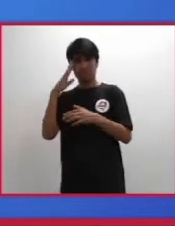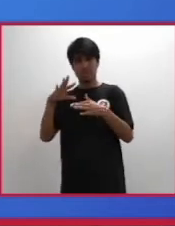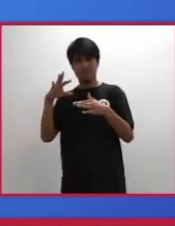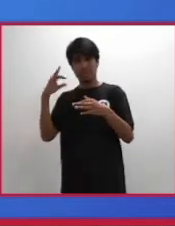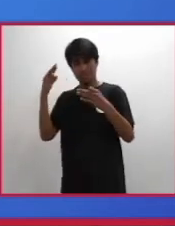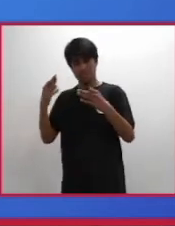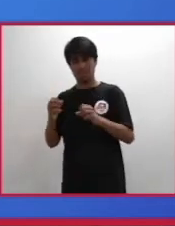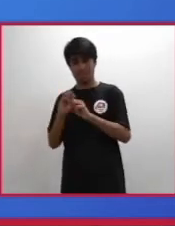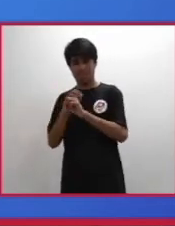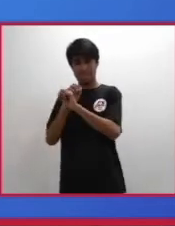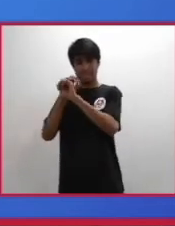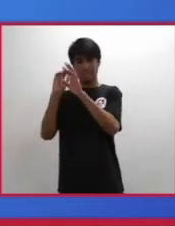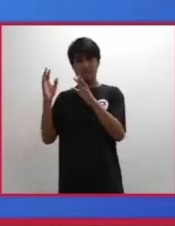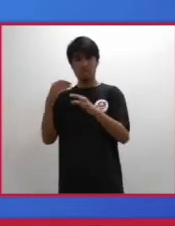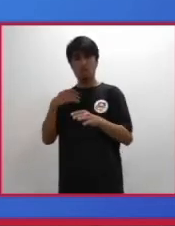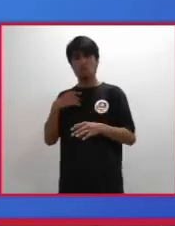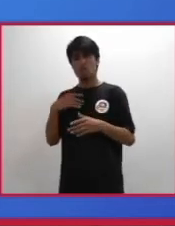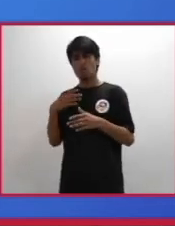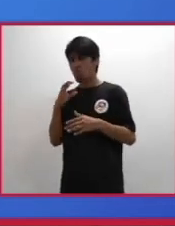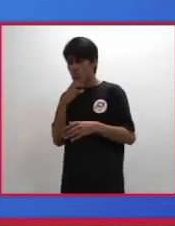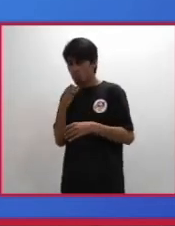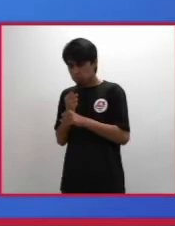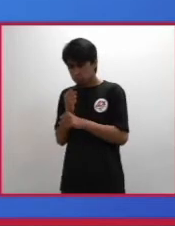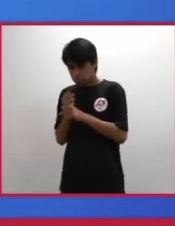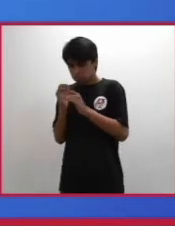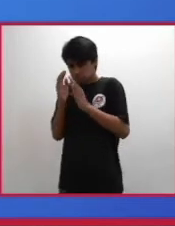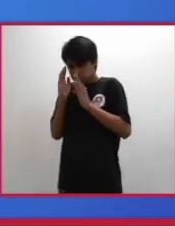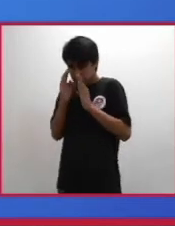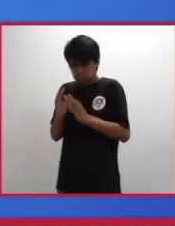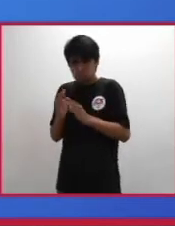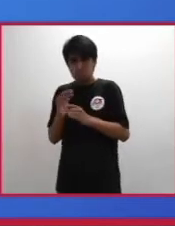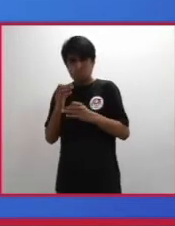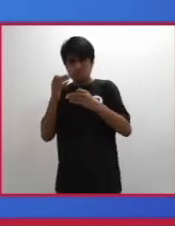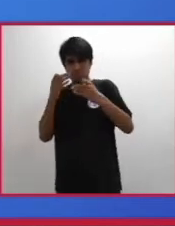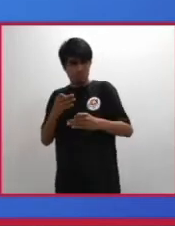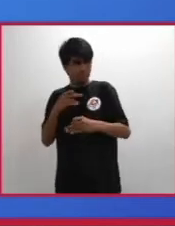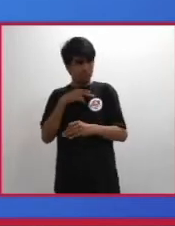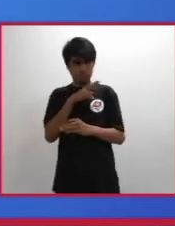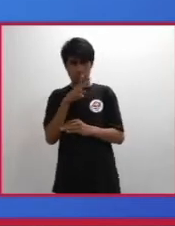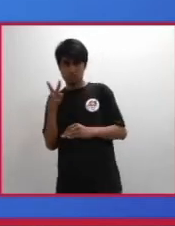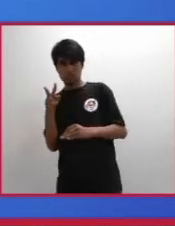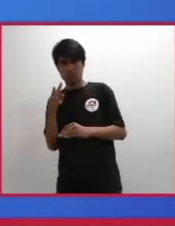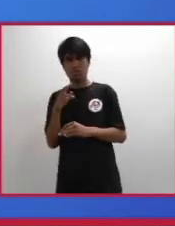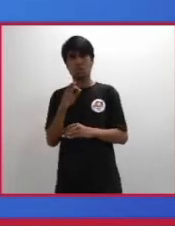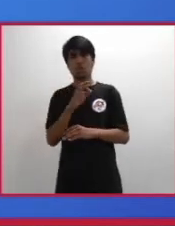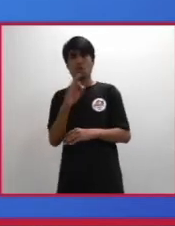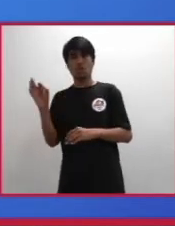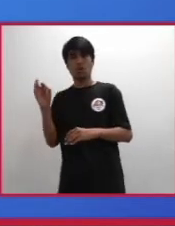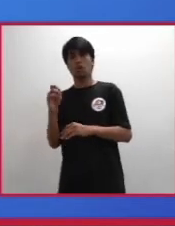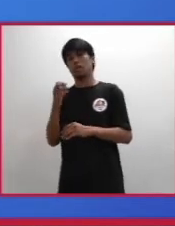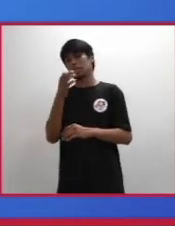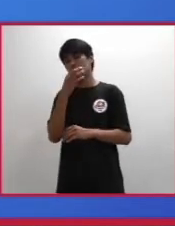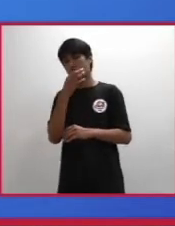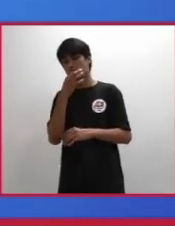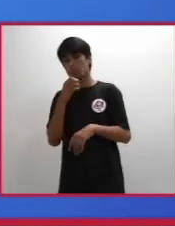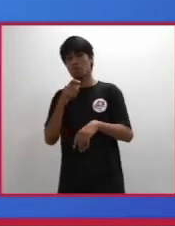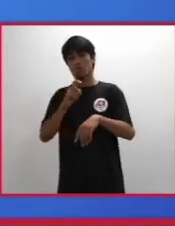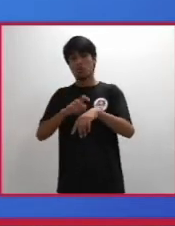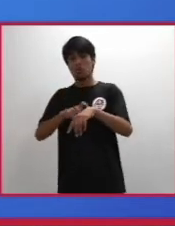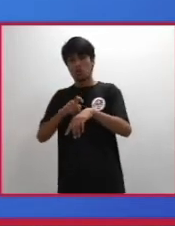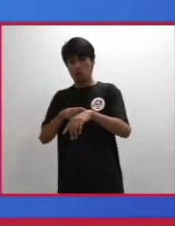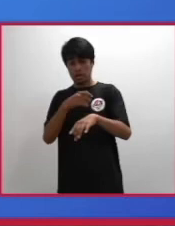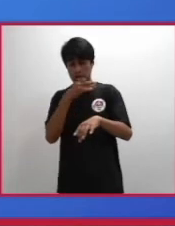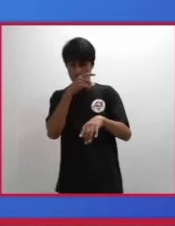o identificar la función o en qué momento se deben realizar los diferentes trabajos